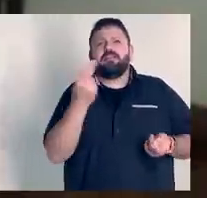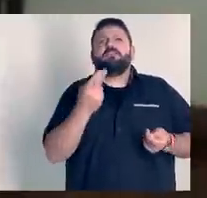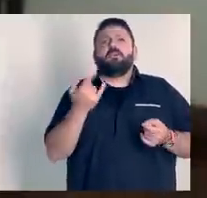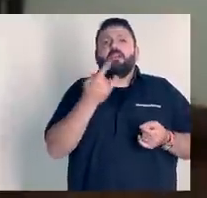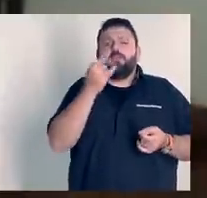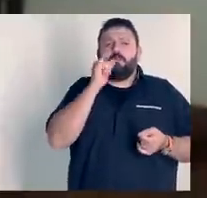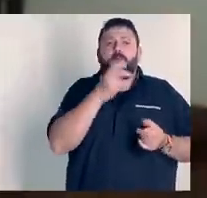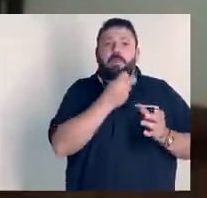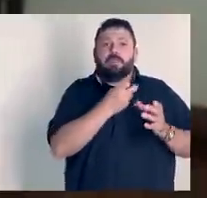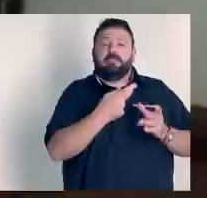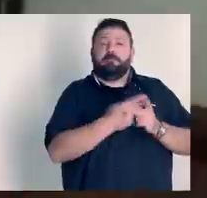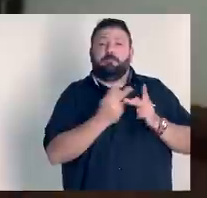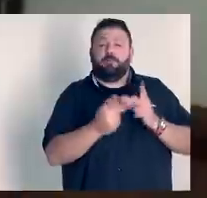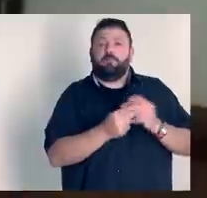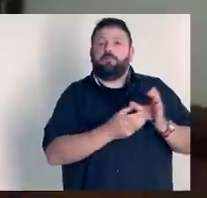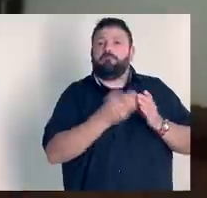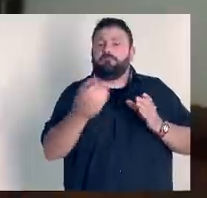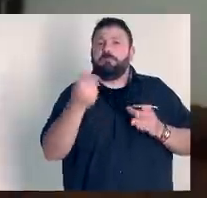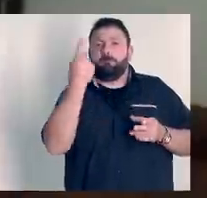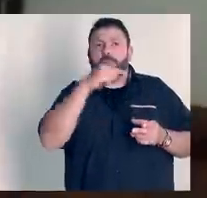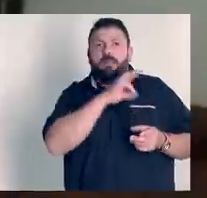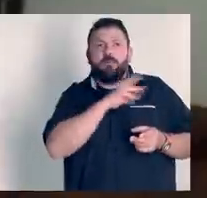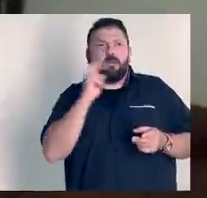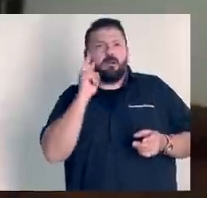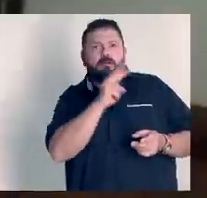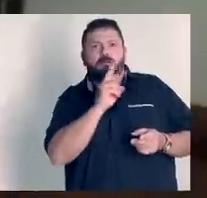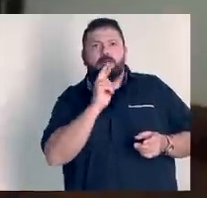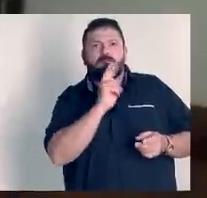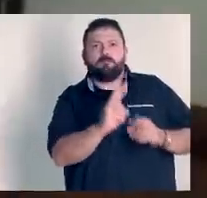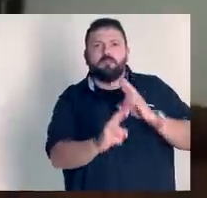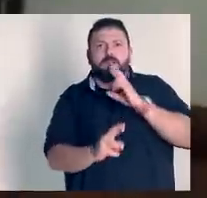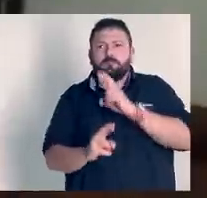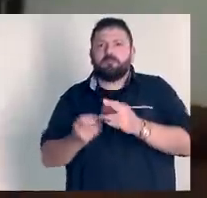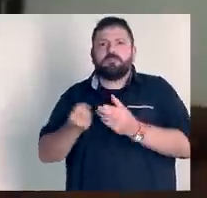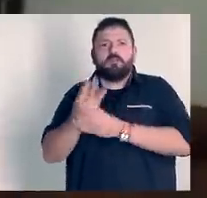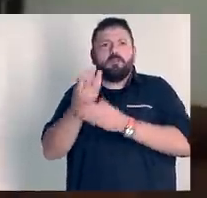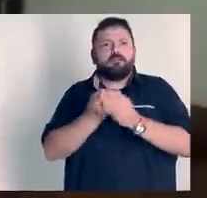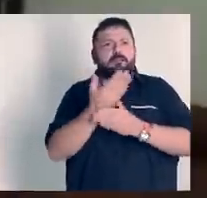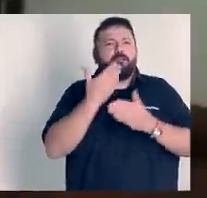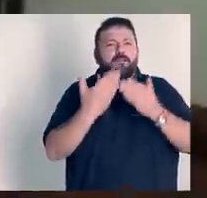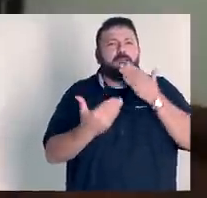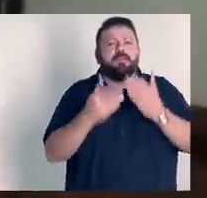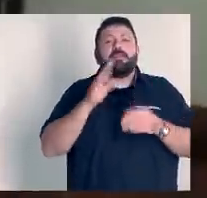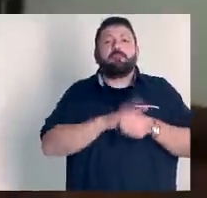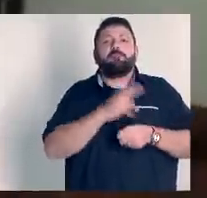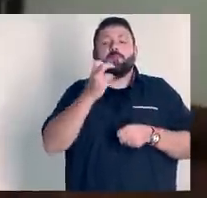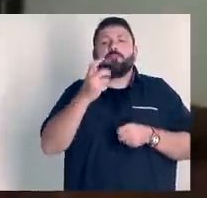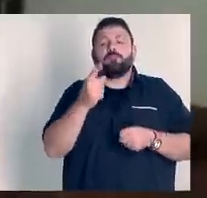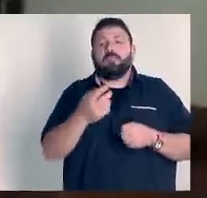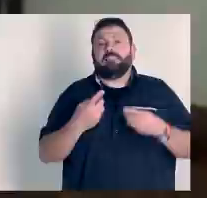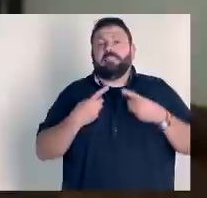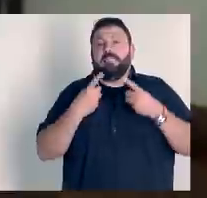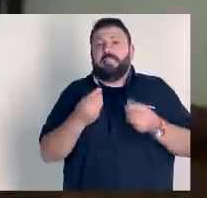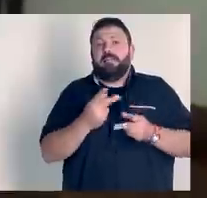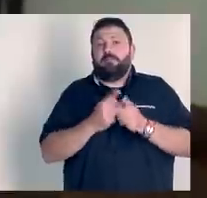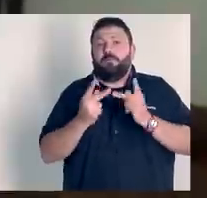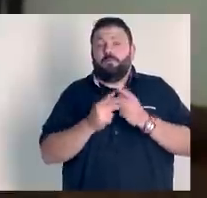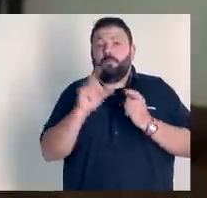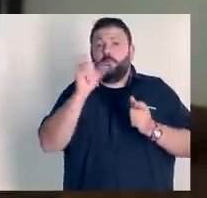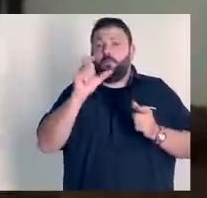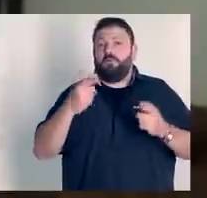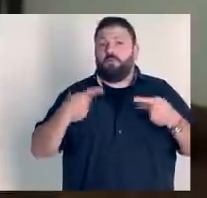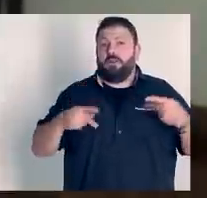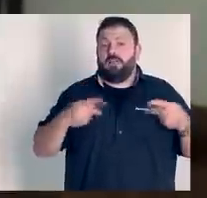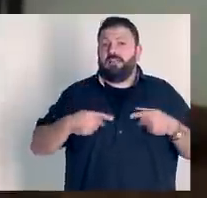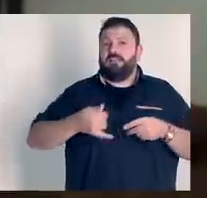es lo que tenemos que compartir con la gente, porque por añadidura viene, me dame el producto. Cuando la gente toma el